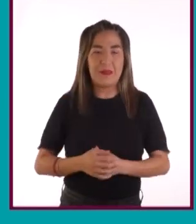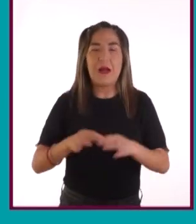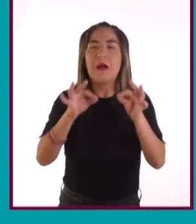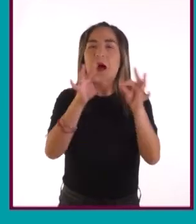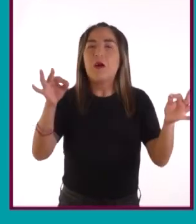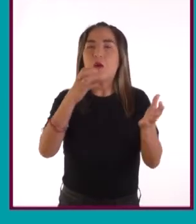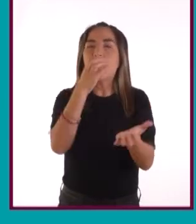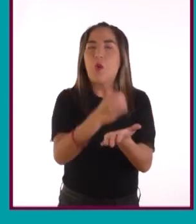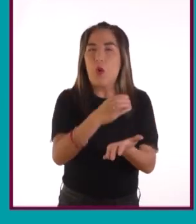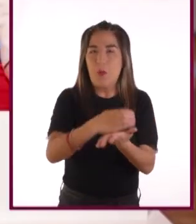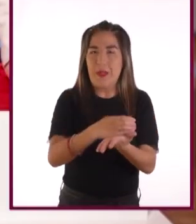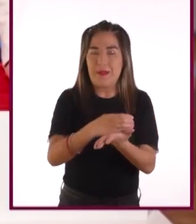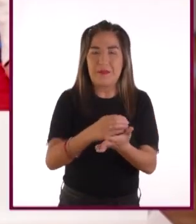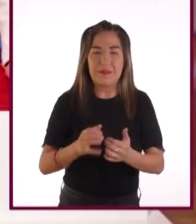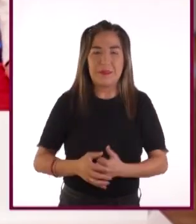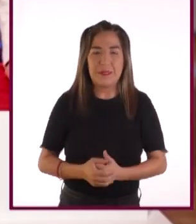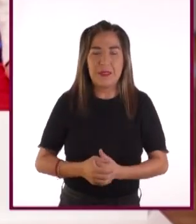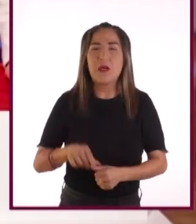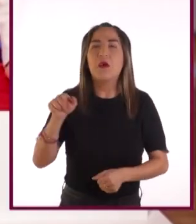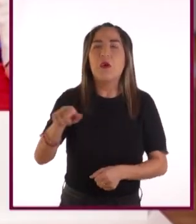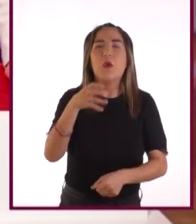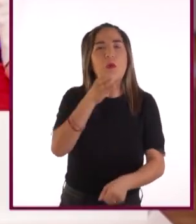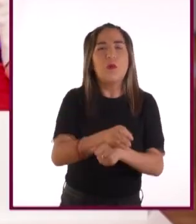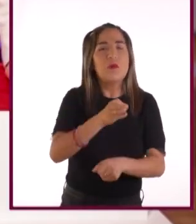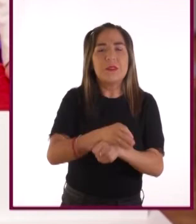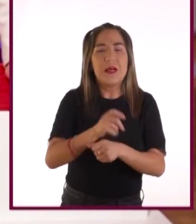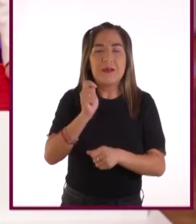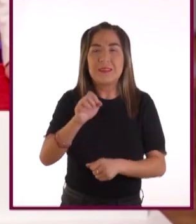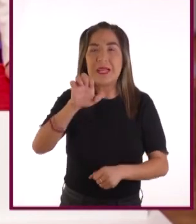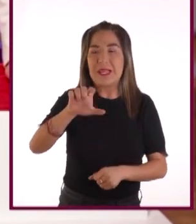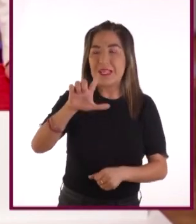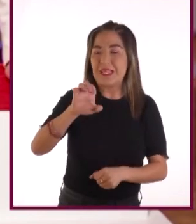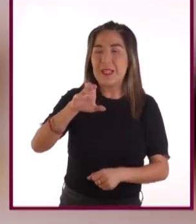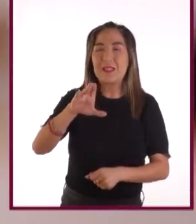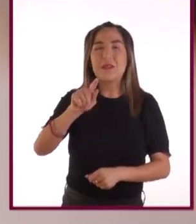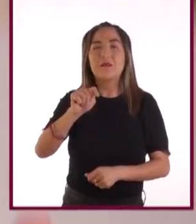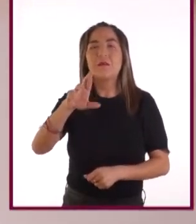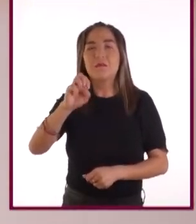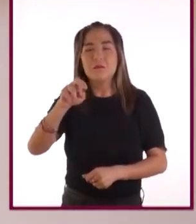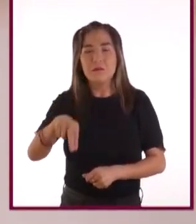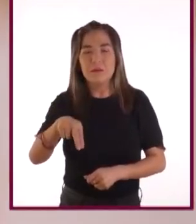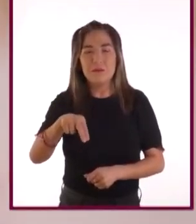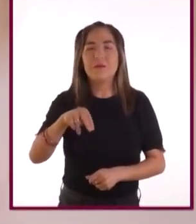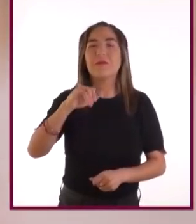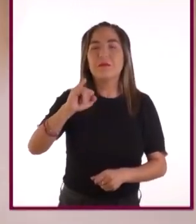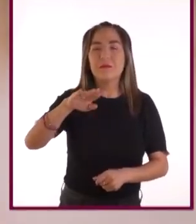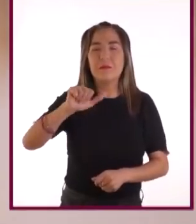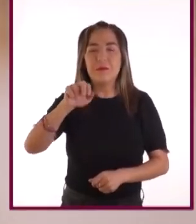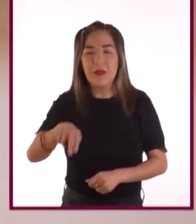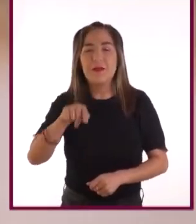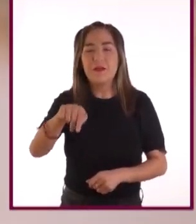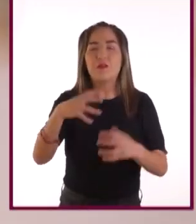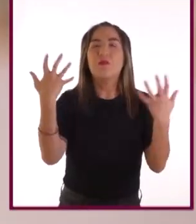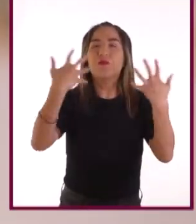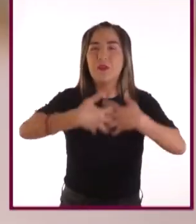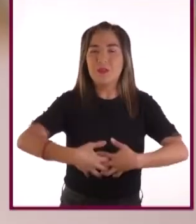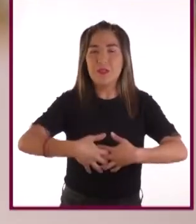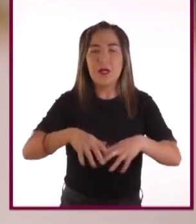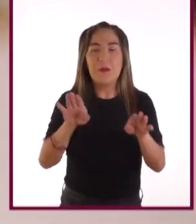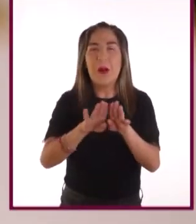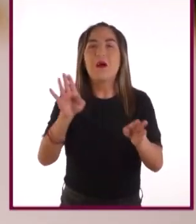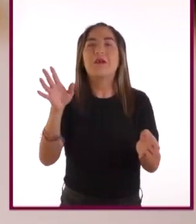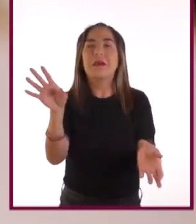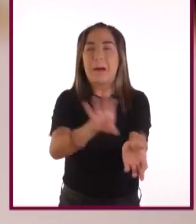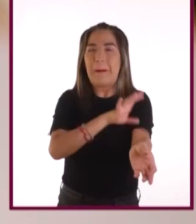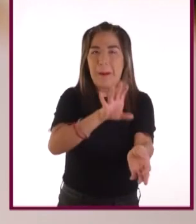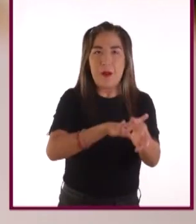alambre de cobre. Lo primero que haremos es un electroimán, que es un tipo de imán artificial que su función